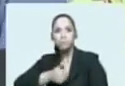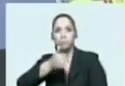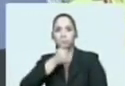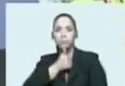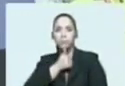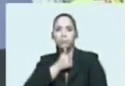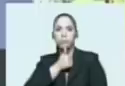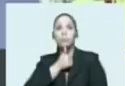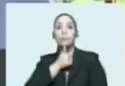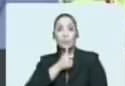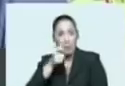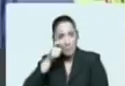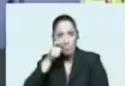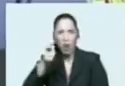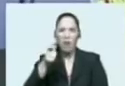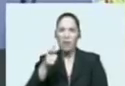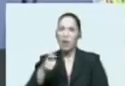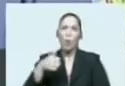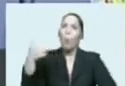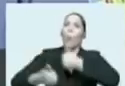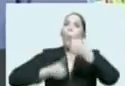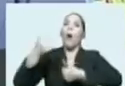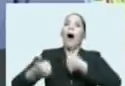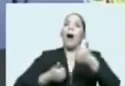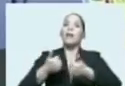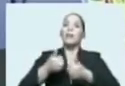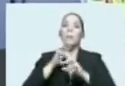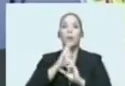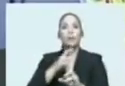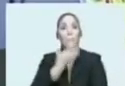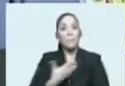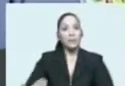respuesta cuál fue la respuesta del presidente